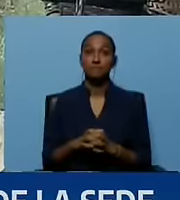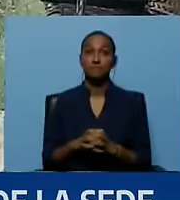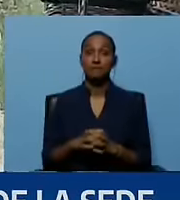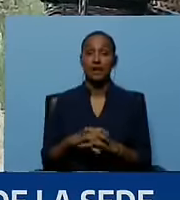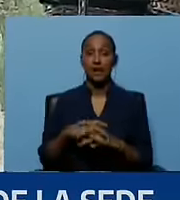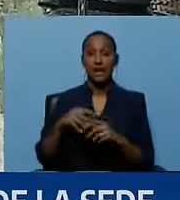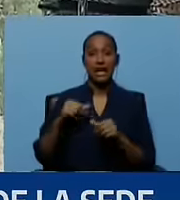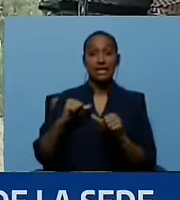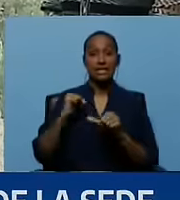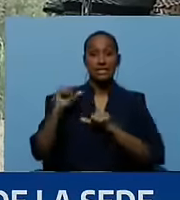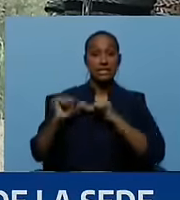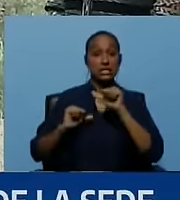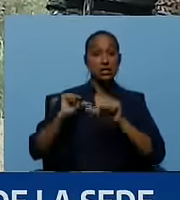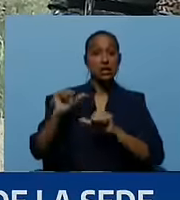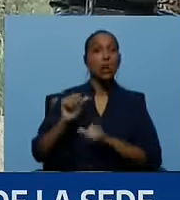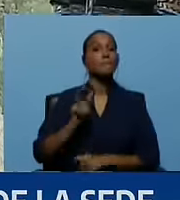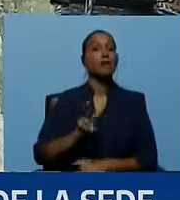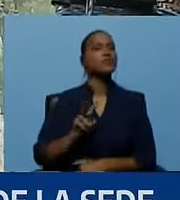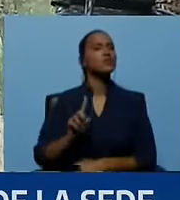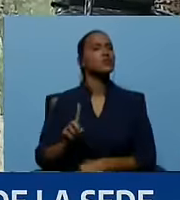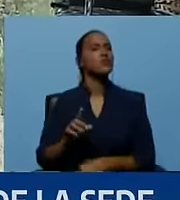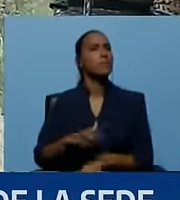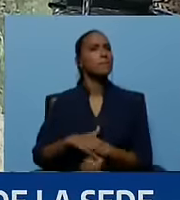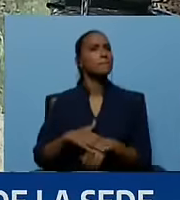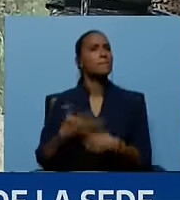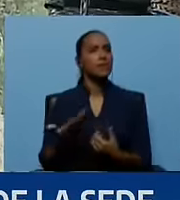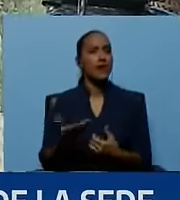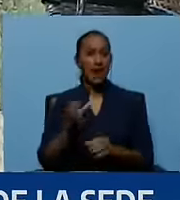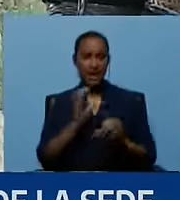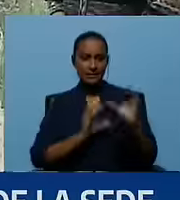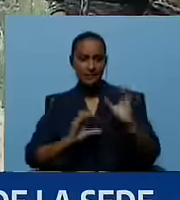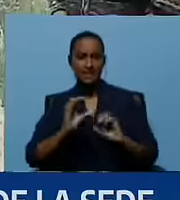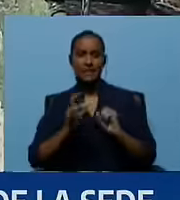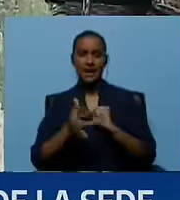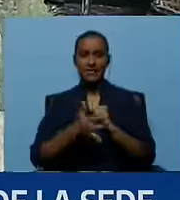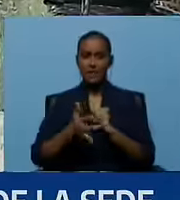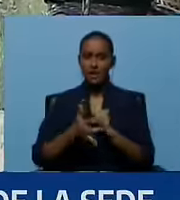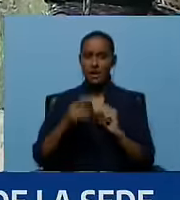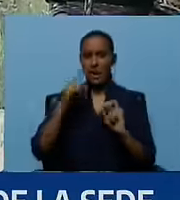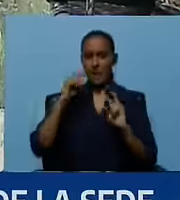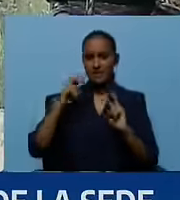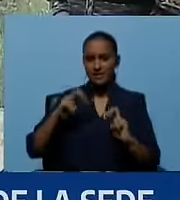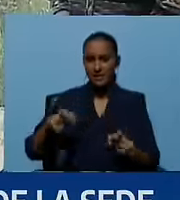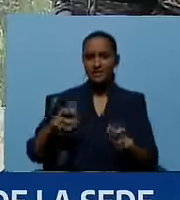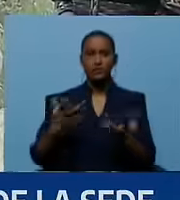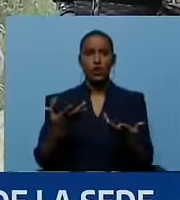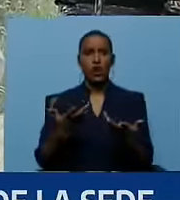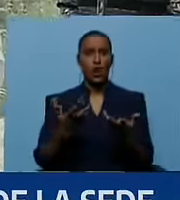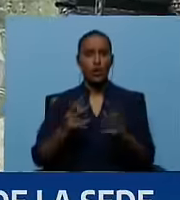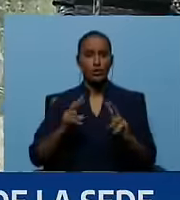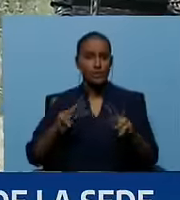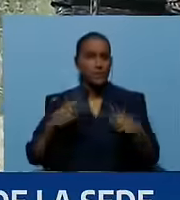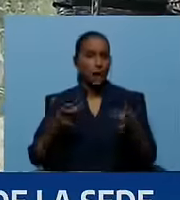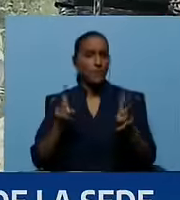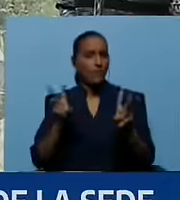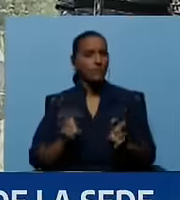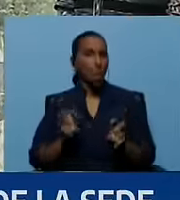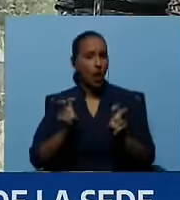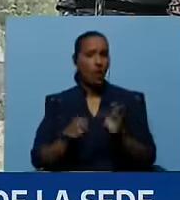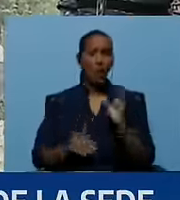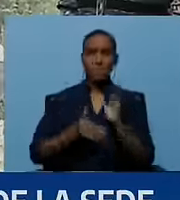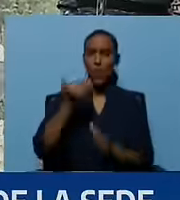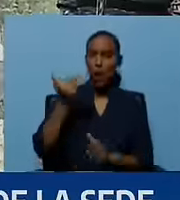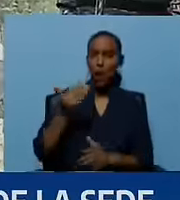demás siglos porque la ciencia, la tecnología, la investigación, la innovación marca el desarrollo de toda la